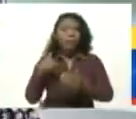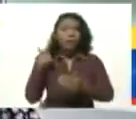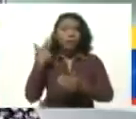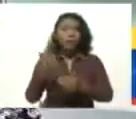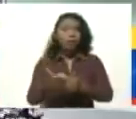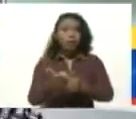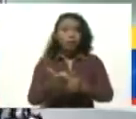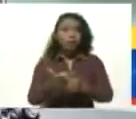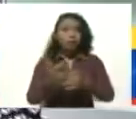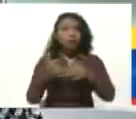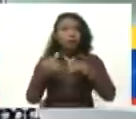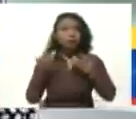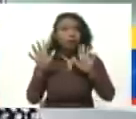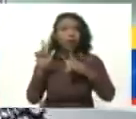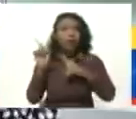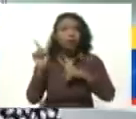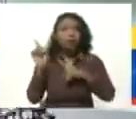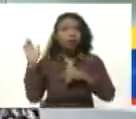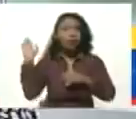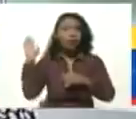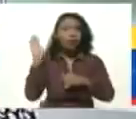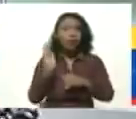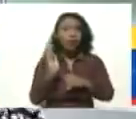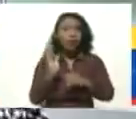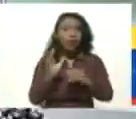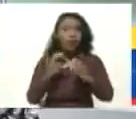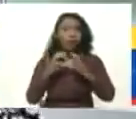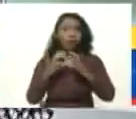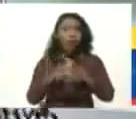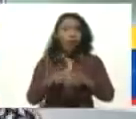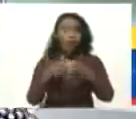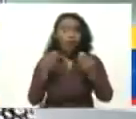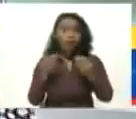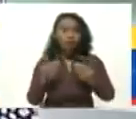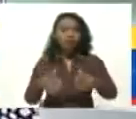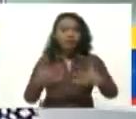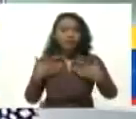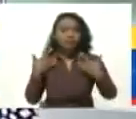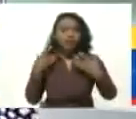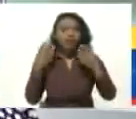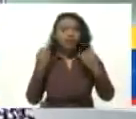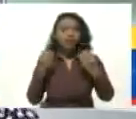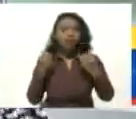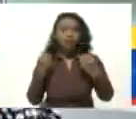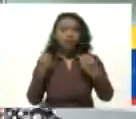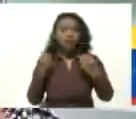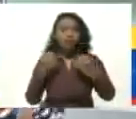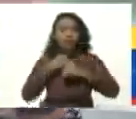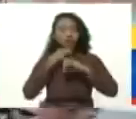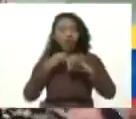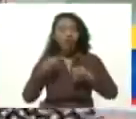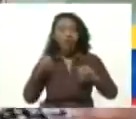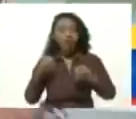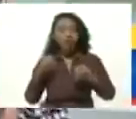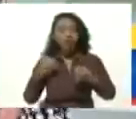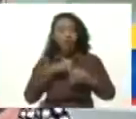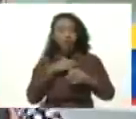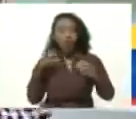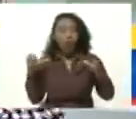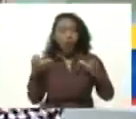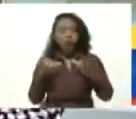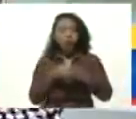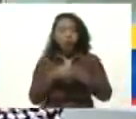mañana, precisamente con este regreso a clase con mucha alegría y con mucho entusiasmo. Así nos hemos